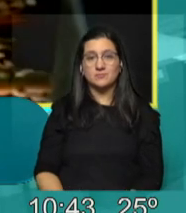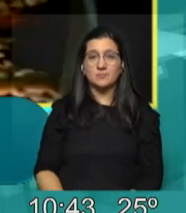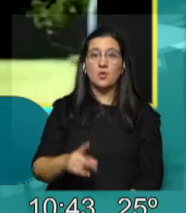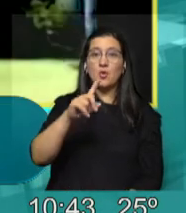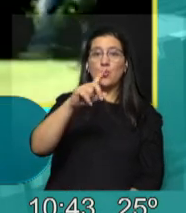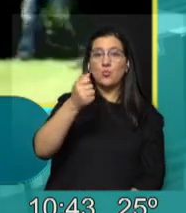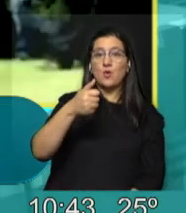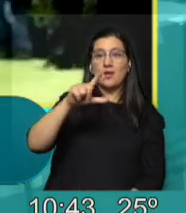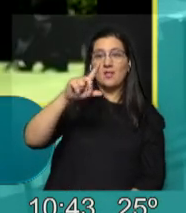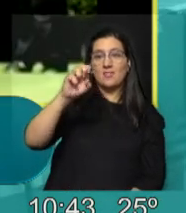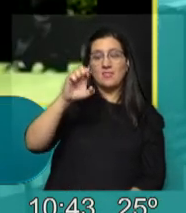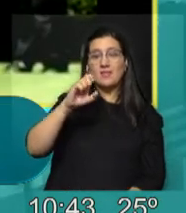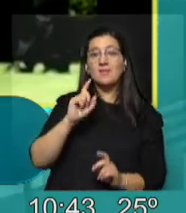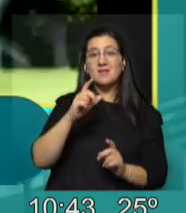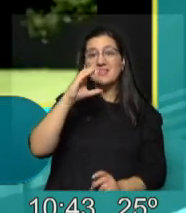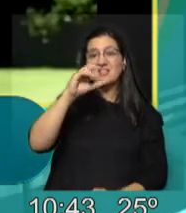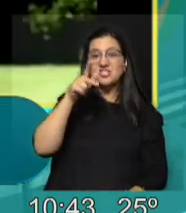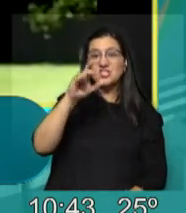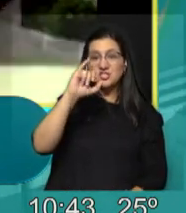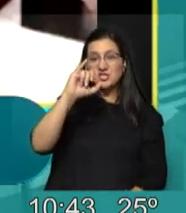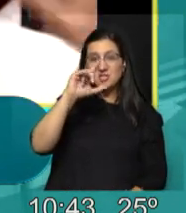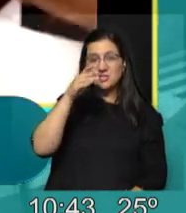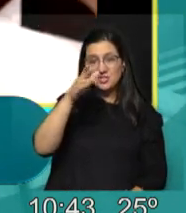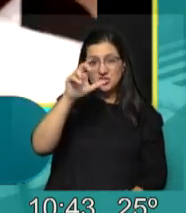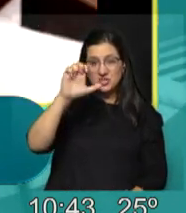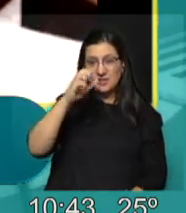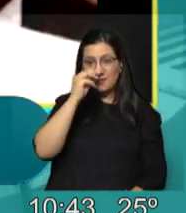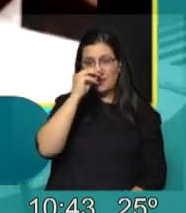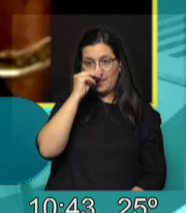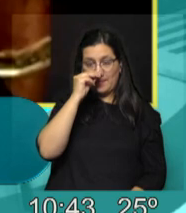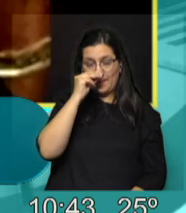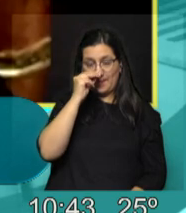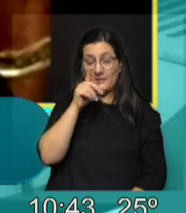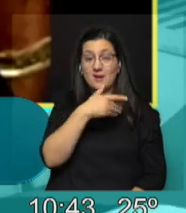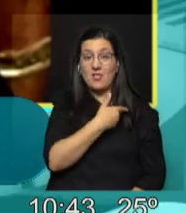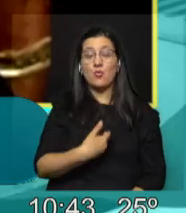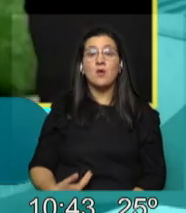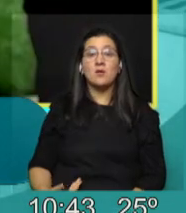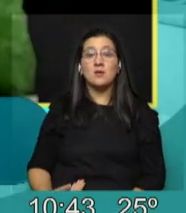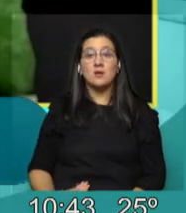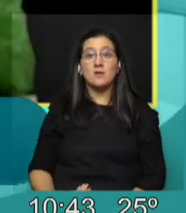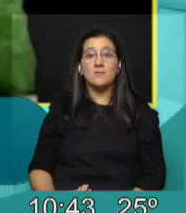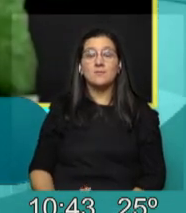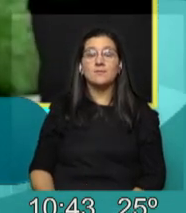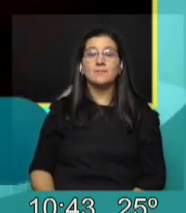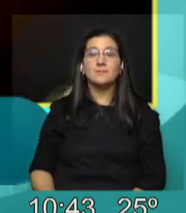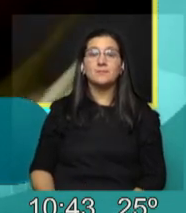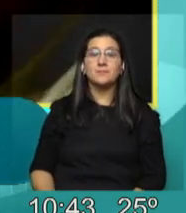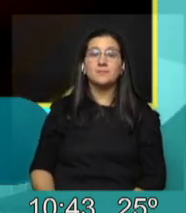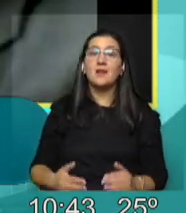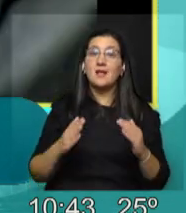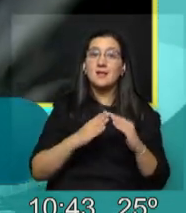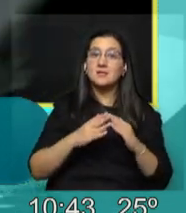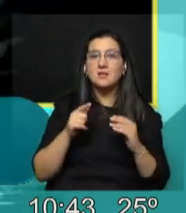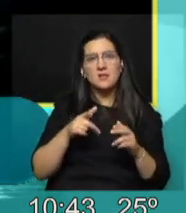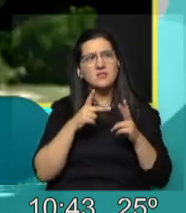Dualde en algún momento, bueno, está Chiche, que es la dueña de casa, y él dice